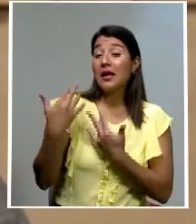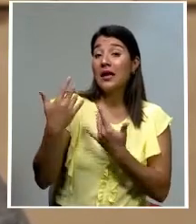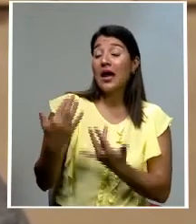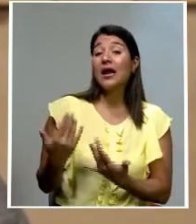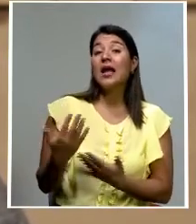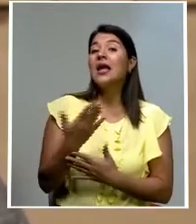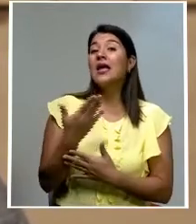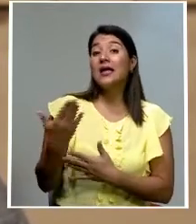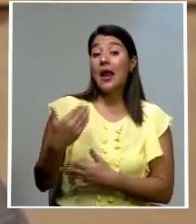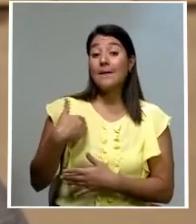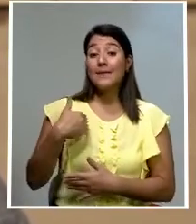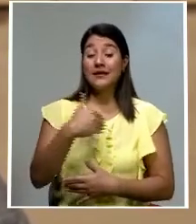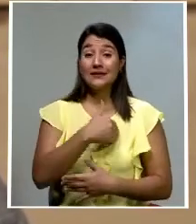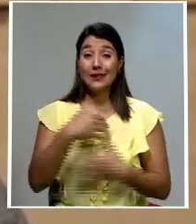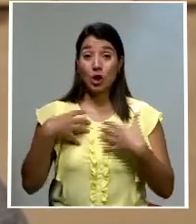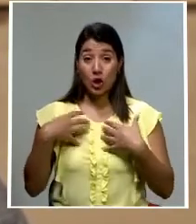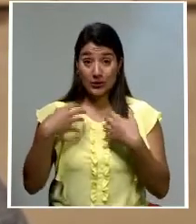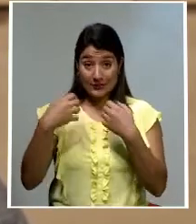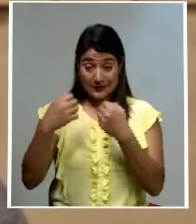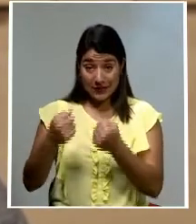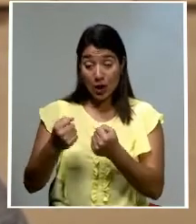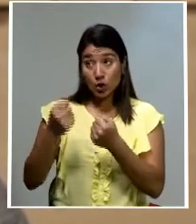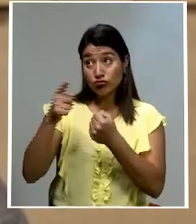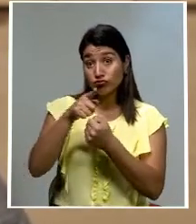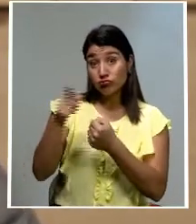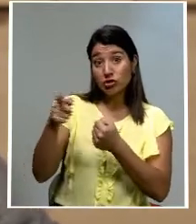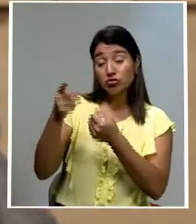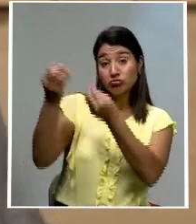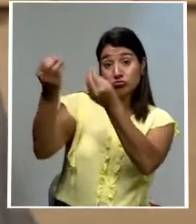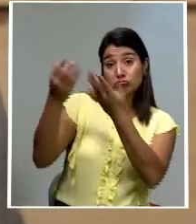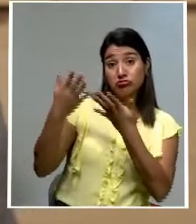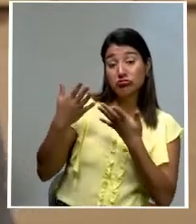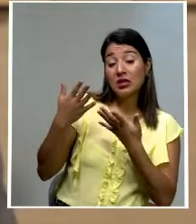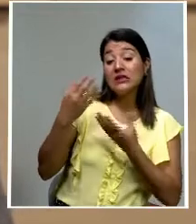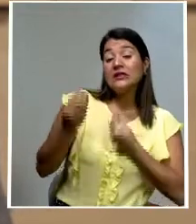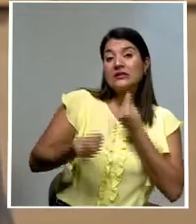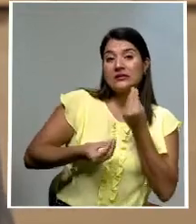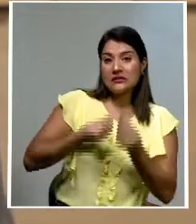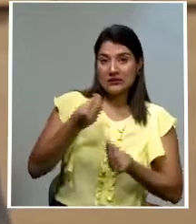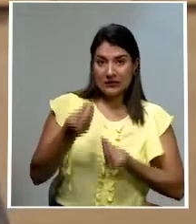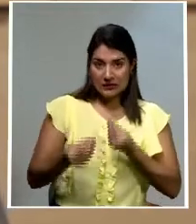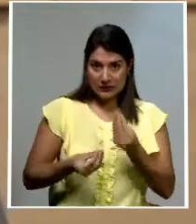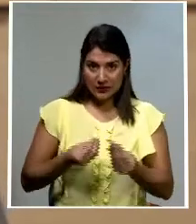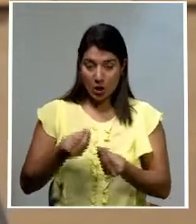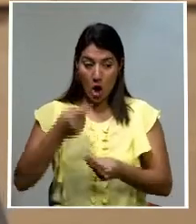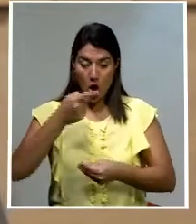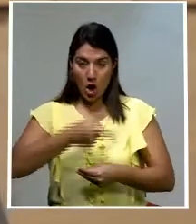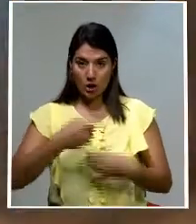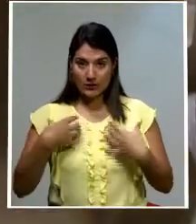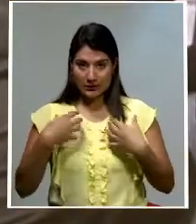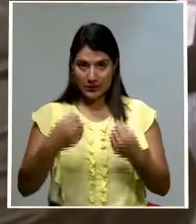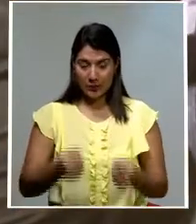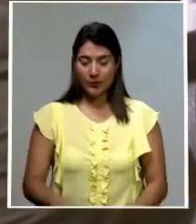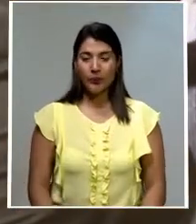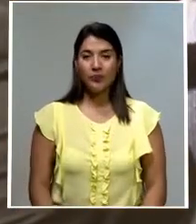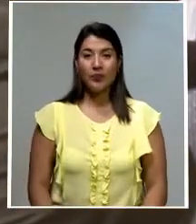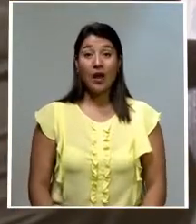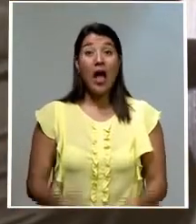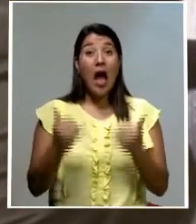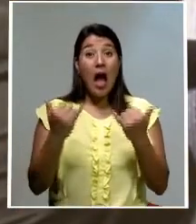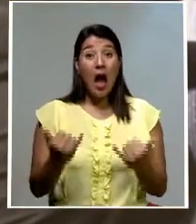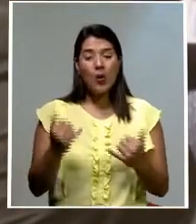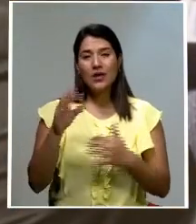área rectora de salud nos comunique sobre la emisión de estas órdenes. Actualmente